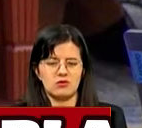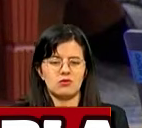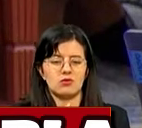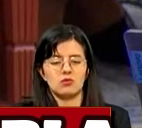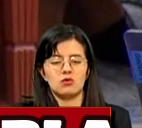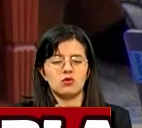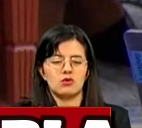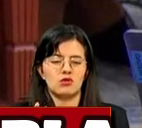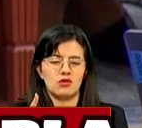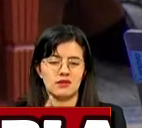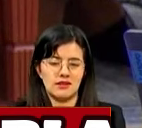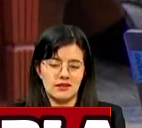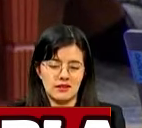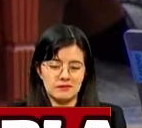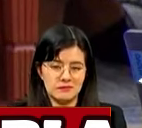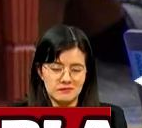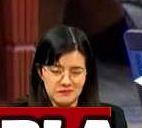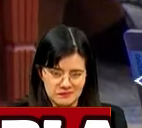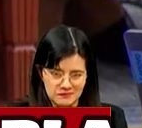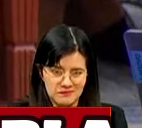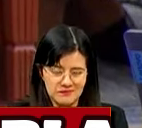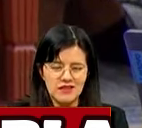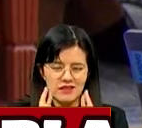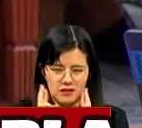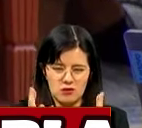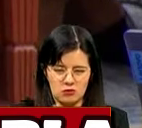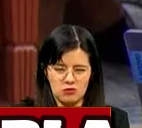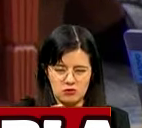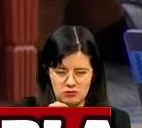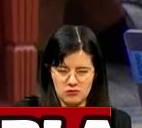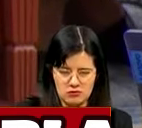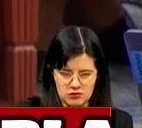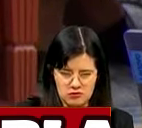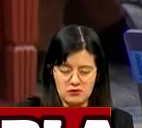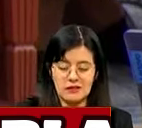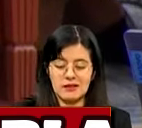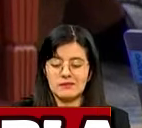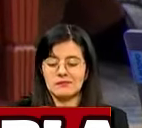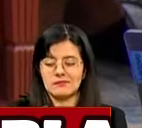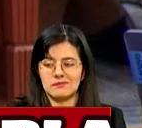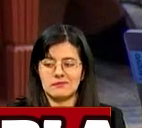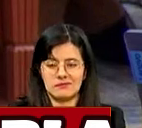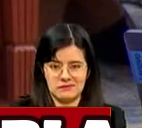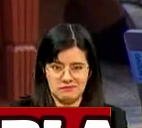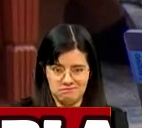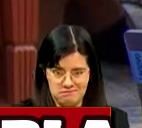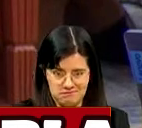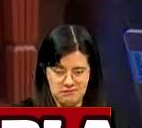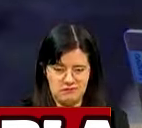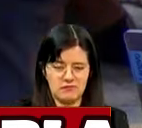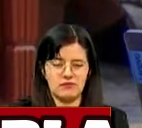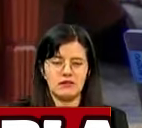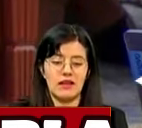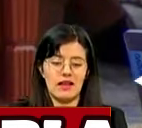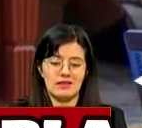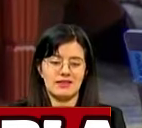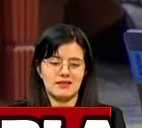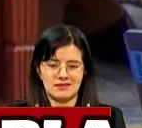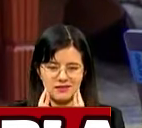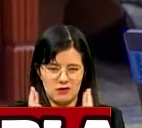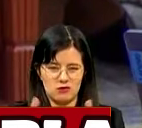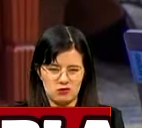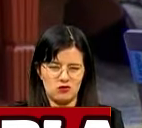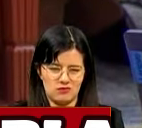días después de la sesión de la comisión, antes de la sesión de Consejo General, esta,